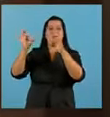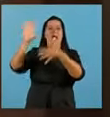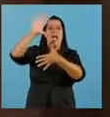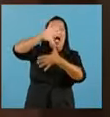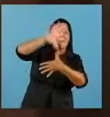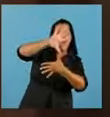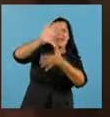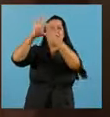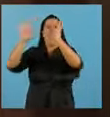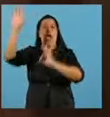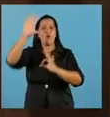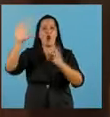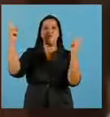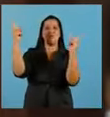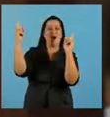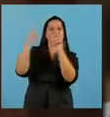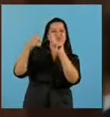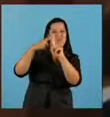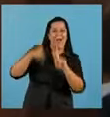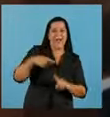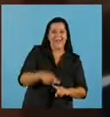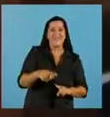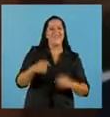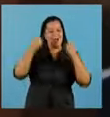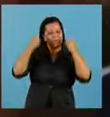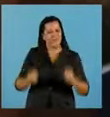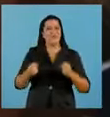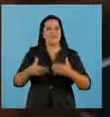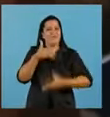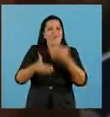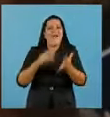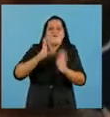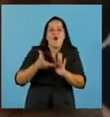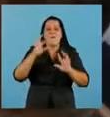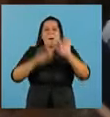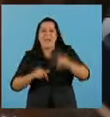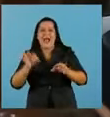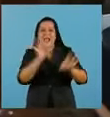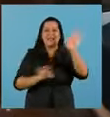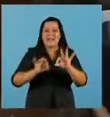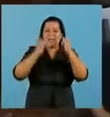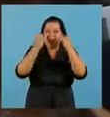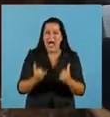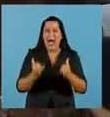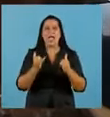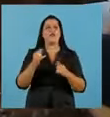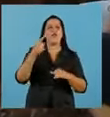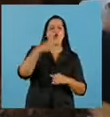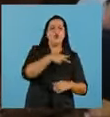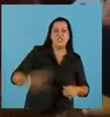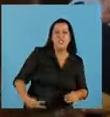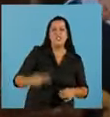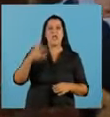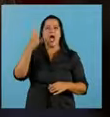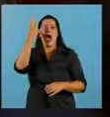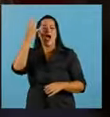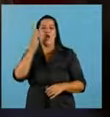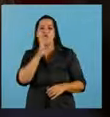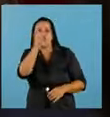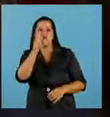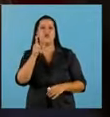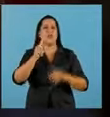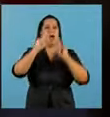estamos trabajando activamente en reafirmar nuestras asociaciones estratégicas integrales con China y con Rusia.